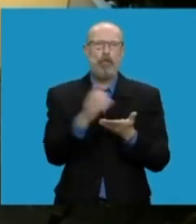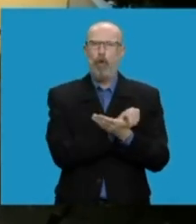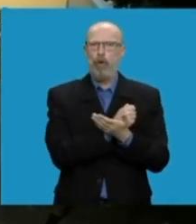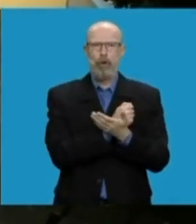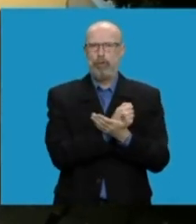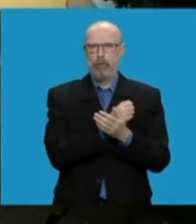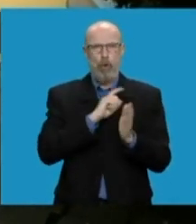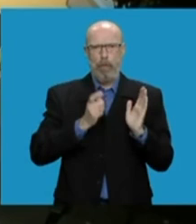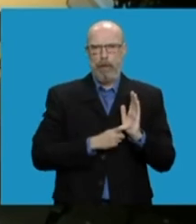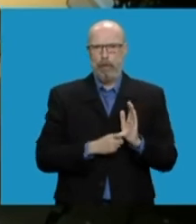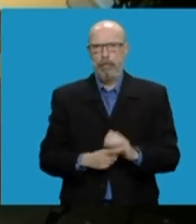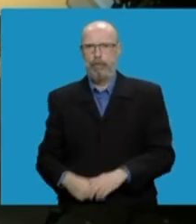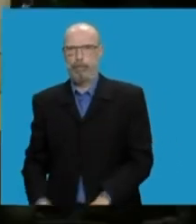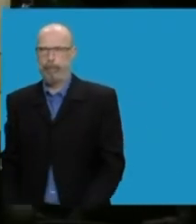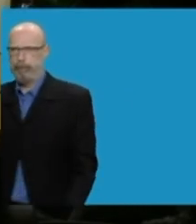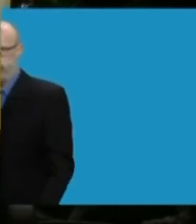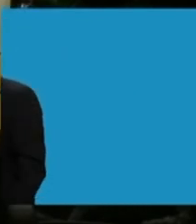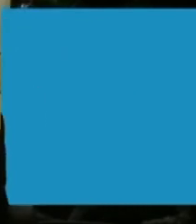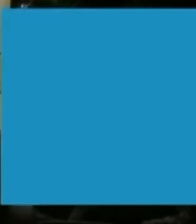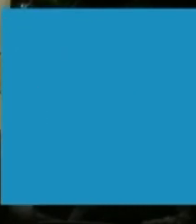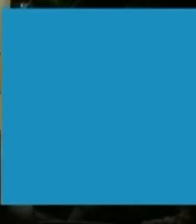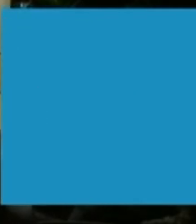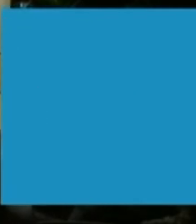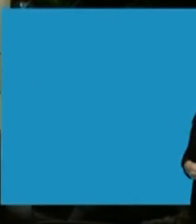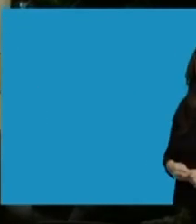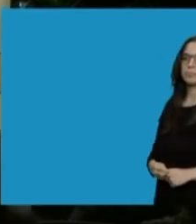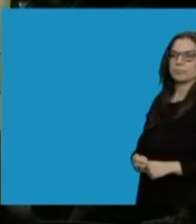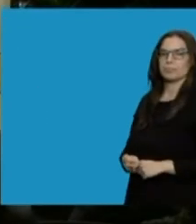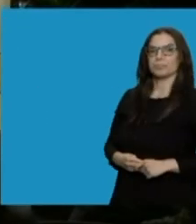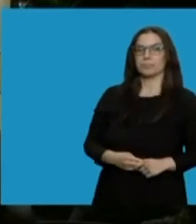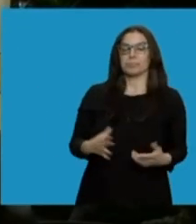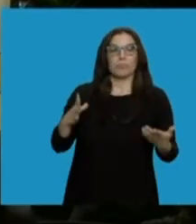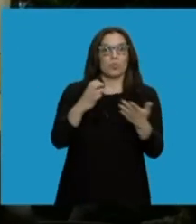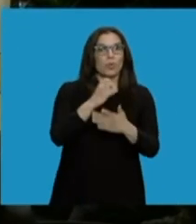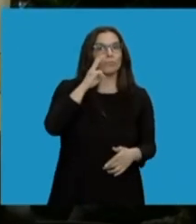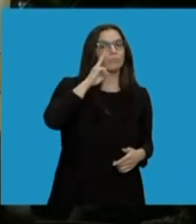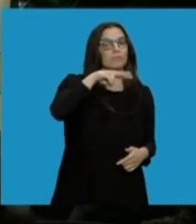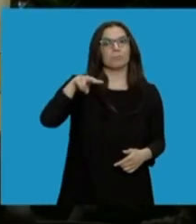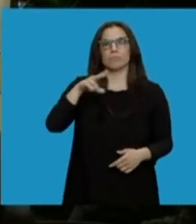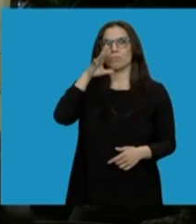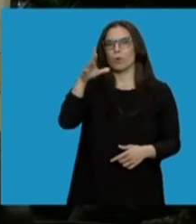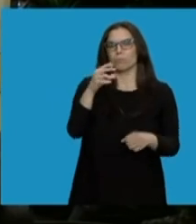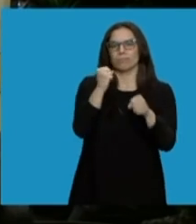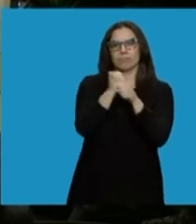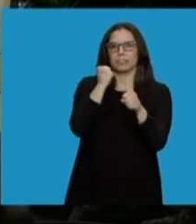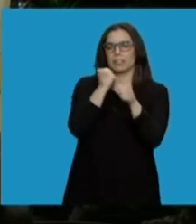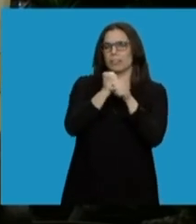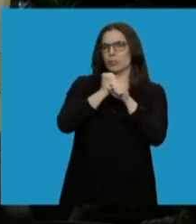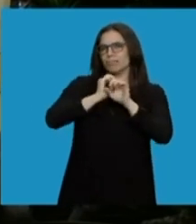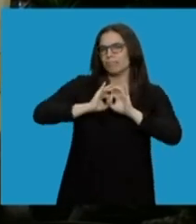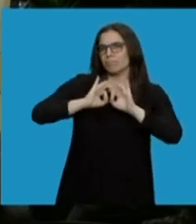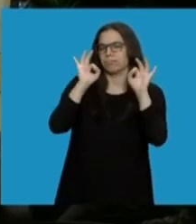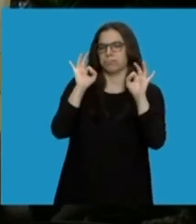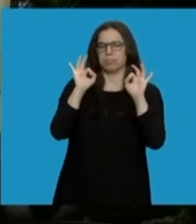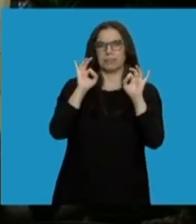excepción, por vuestra excepcional labor profesional en estos casi 15 meses de